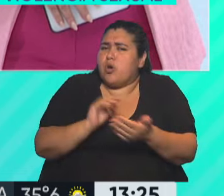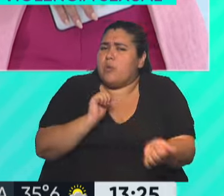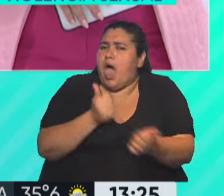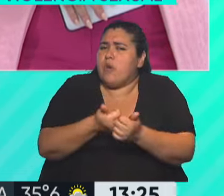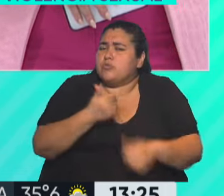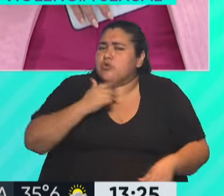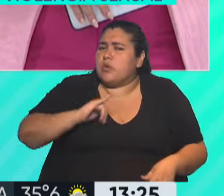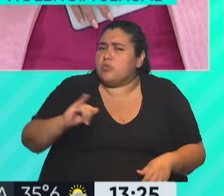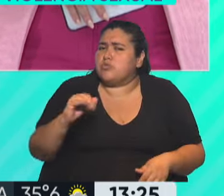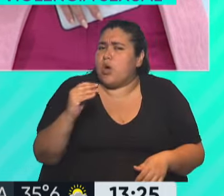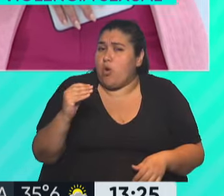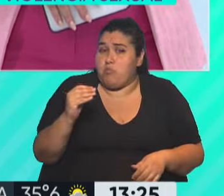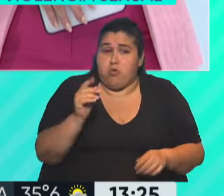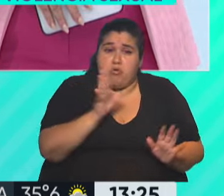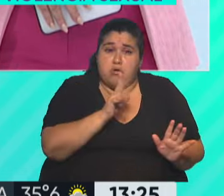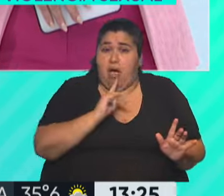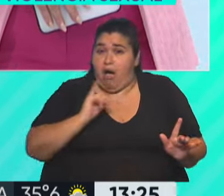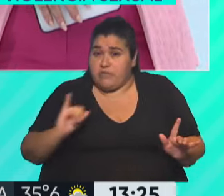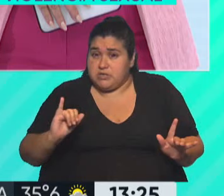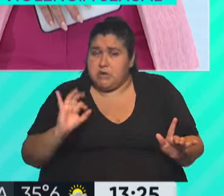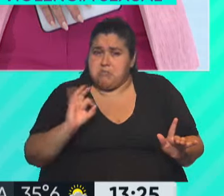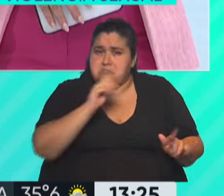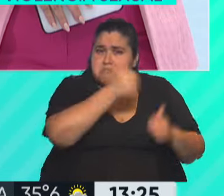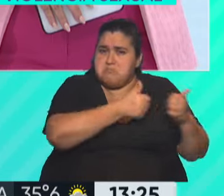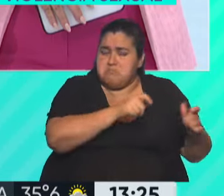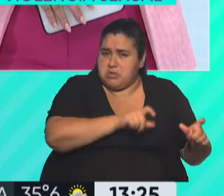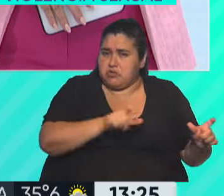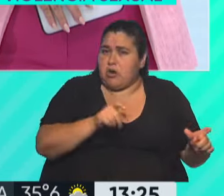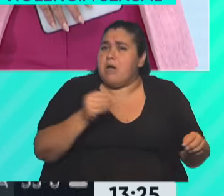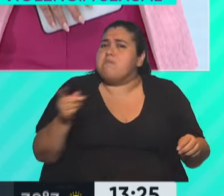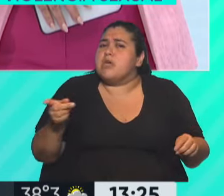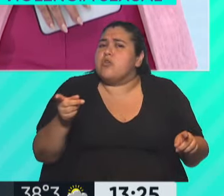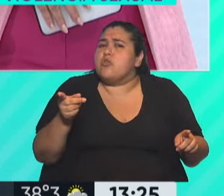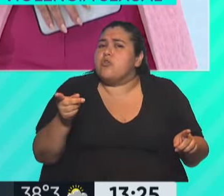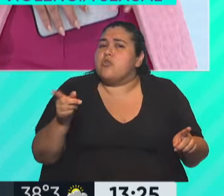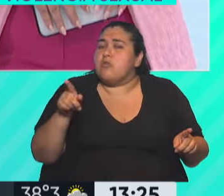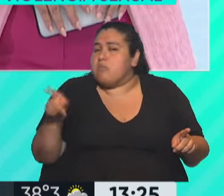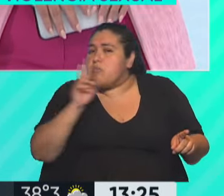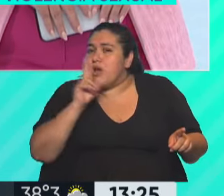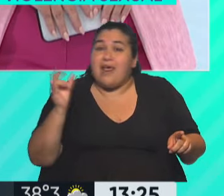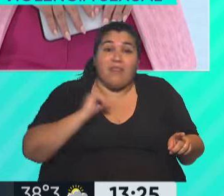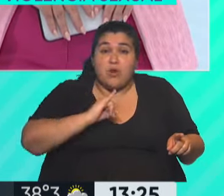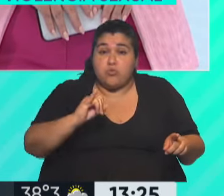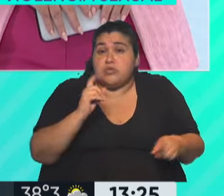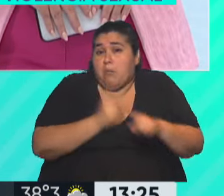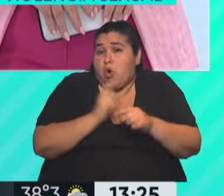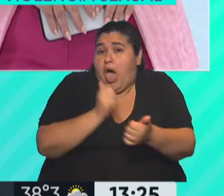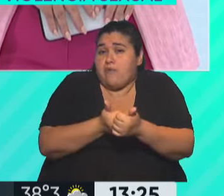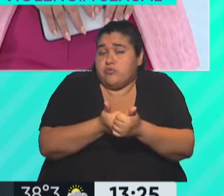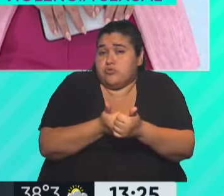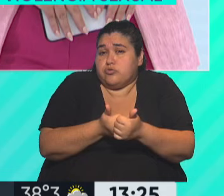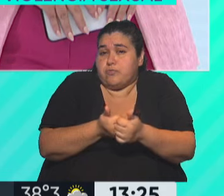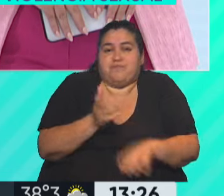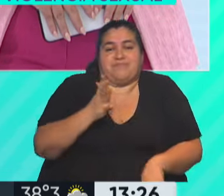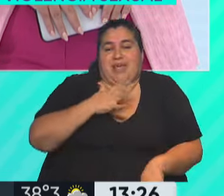Porque que haya personas en la habitación está bien, pero ella está denunciando a estos jugadores por abuso sexual. Sí, bueno, eso no es parte